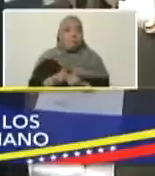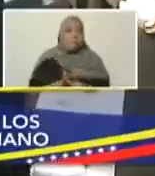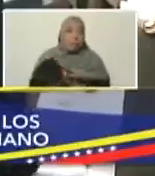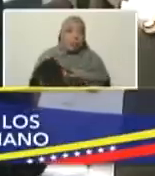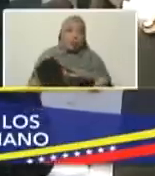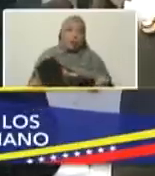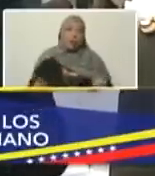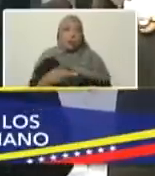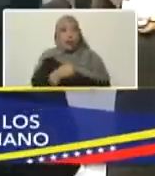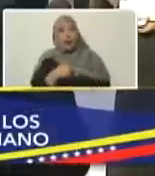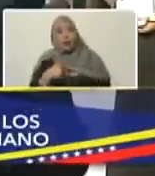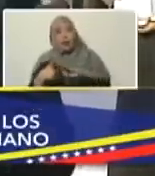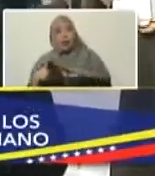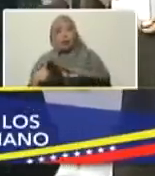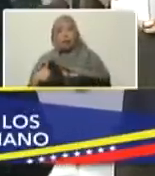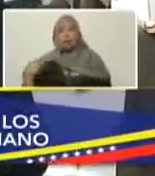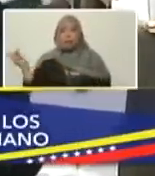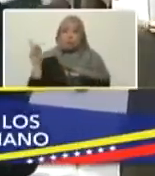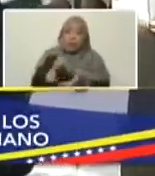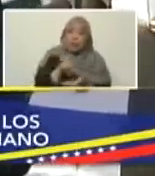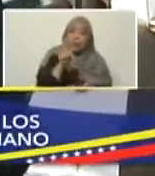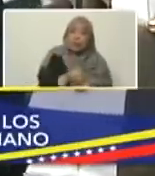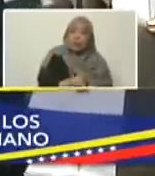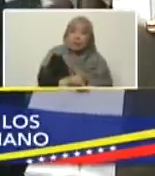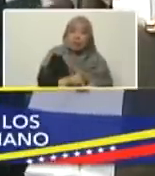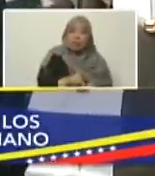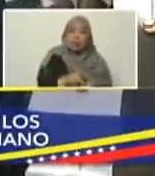Hemos querido que estén presentes aquí